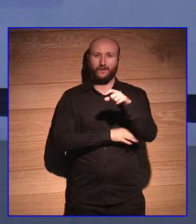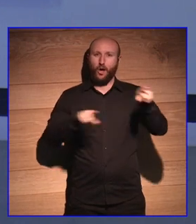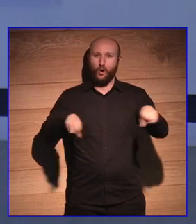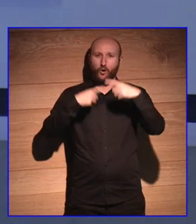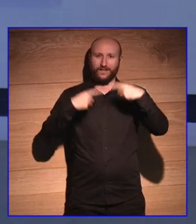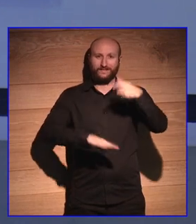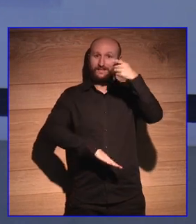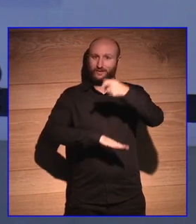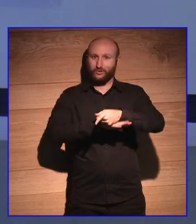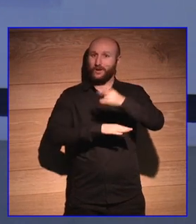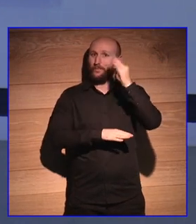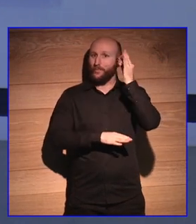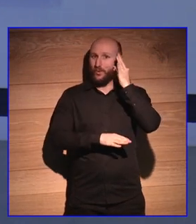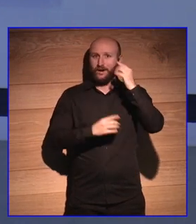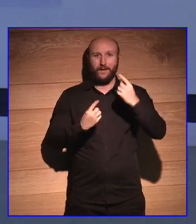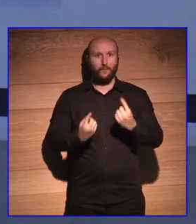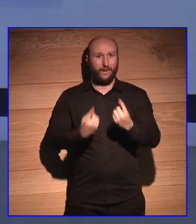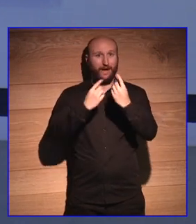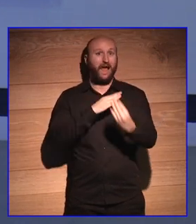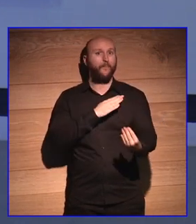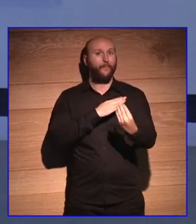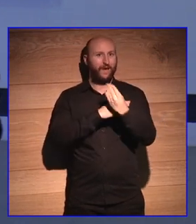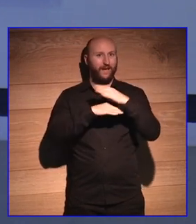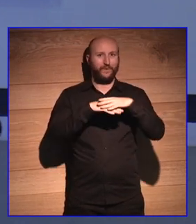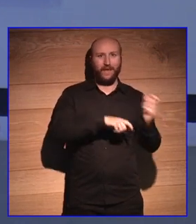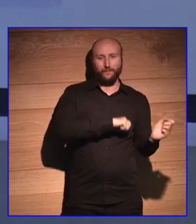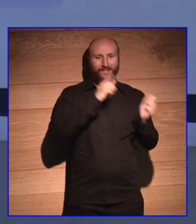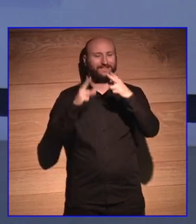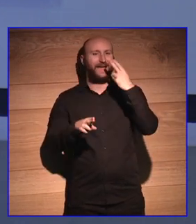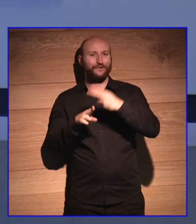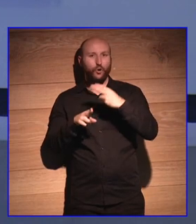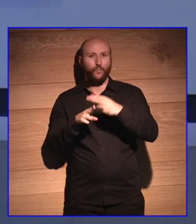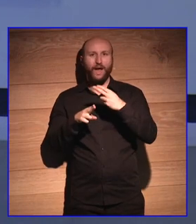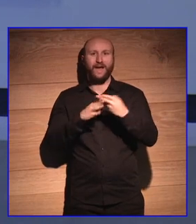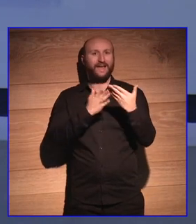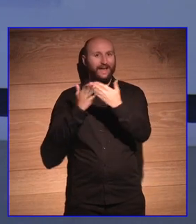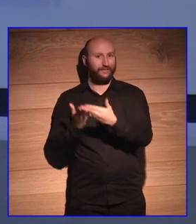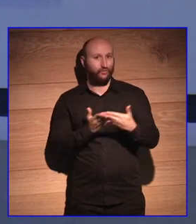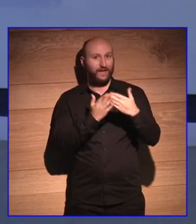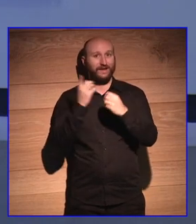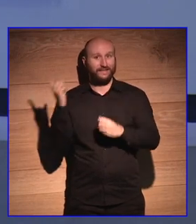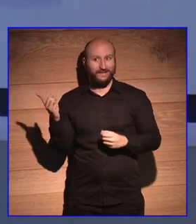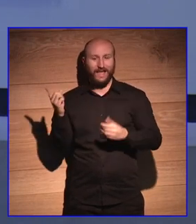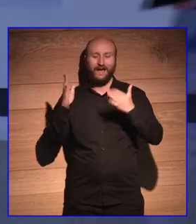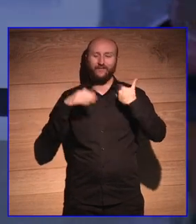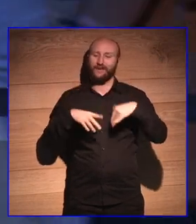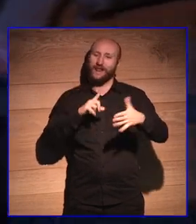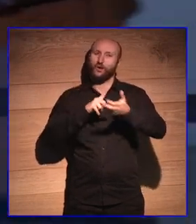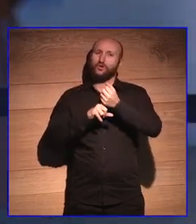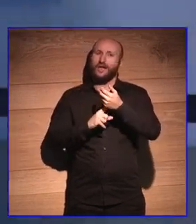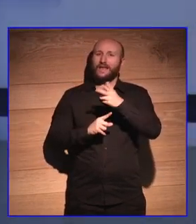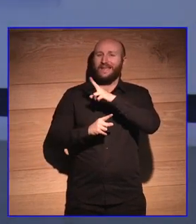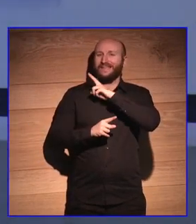mujer que tuvo la primera beca para marcharse a roma a estudiar nos hemos encontrado con un tesoro absoluto